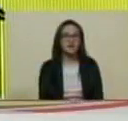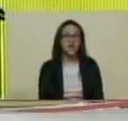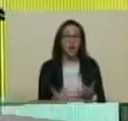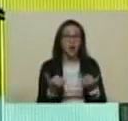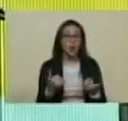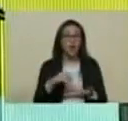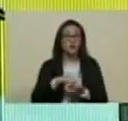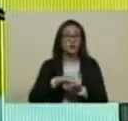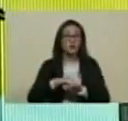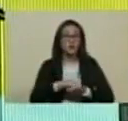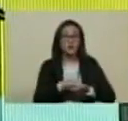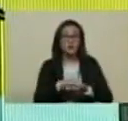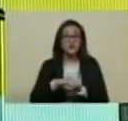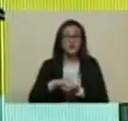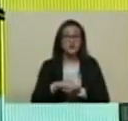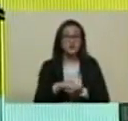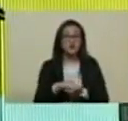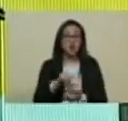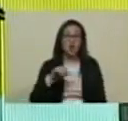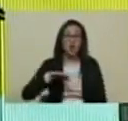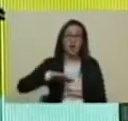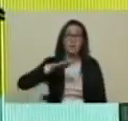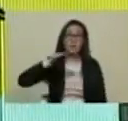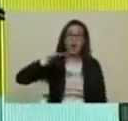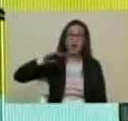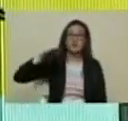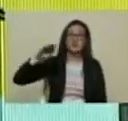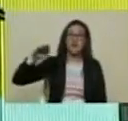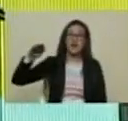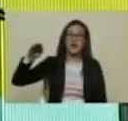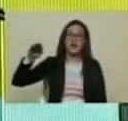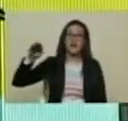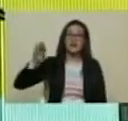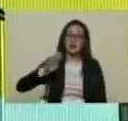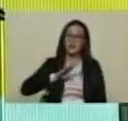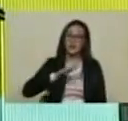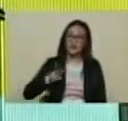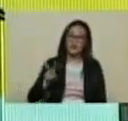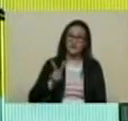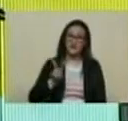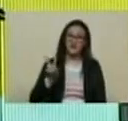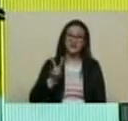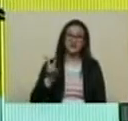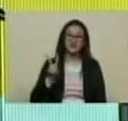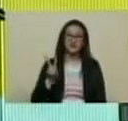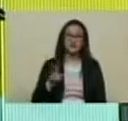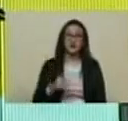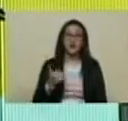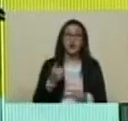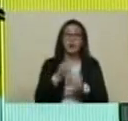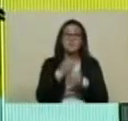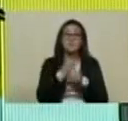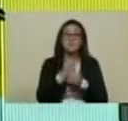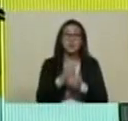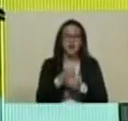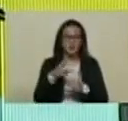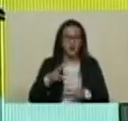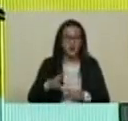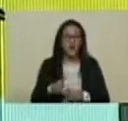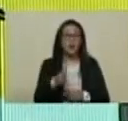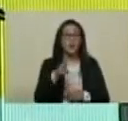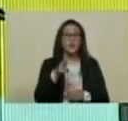Allá estamos en las montañas andinas de Venezuela. Allá están esperando para